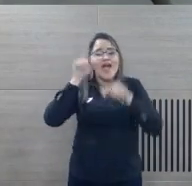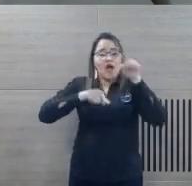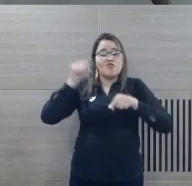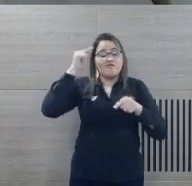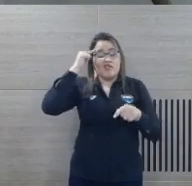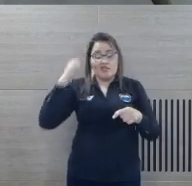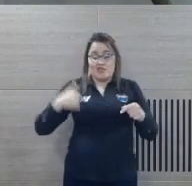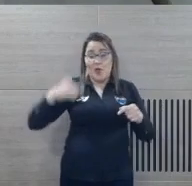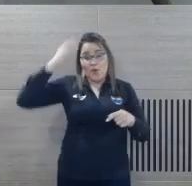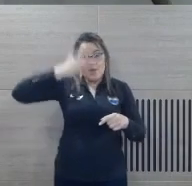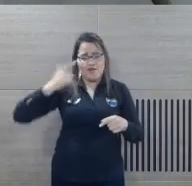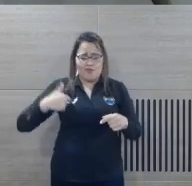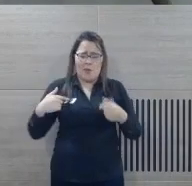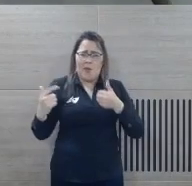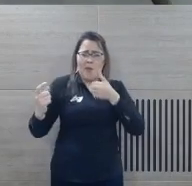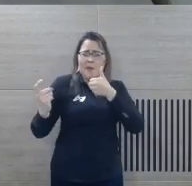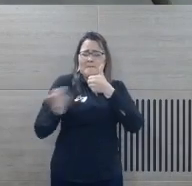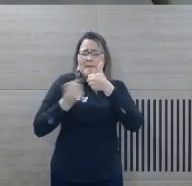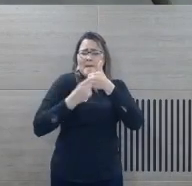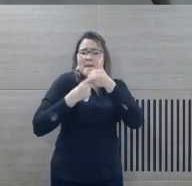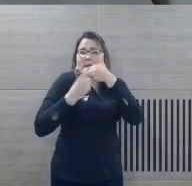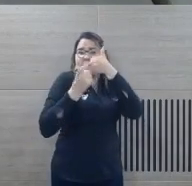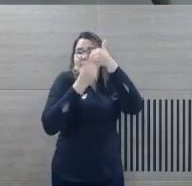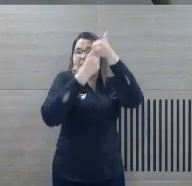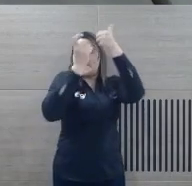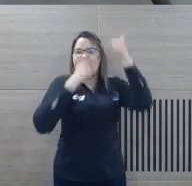likes, pero hoy todos estamos echando de menos